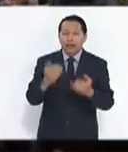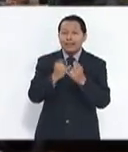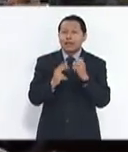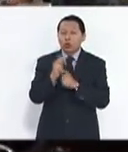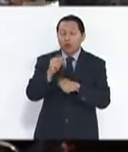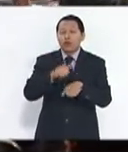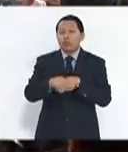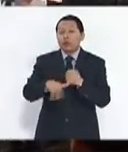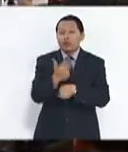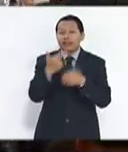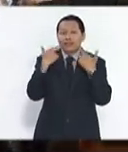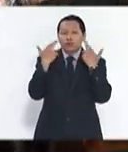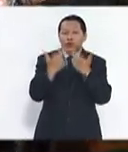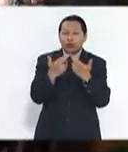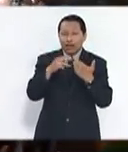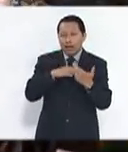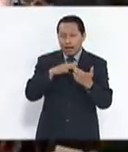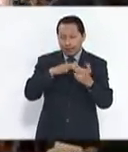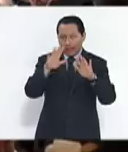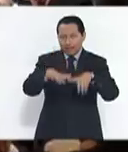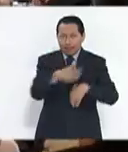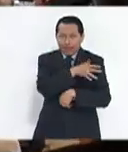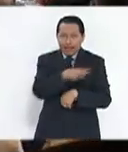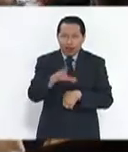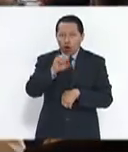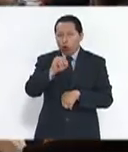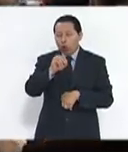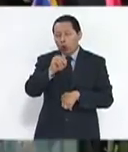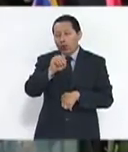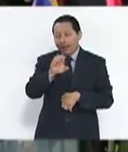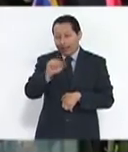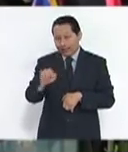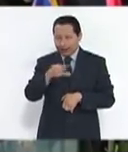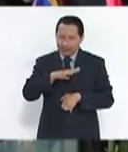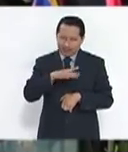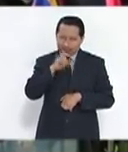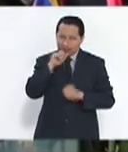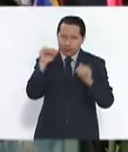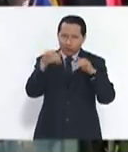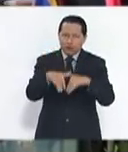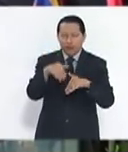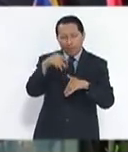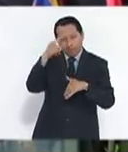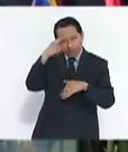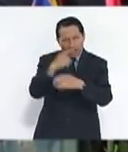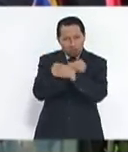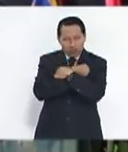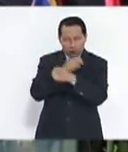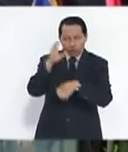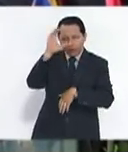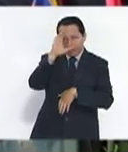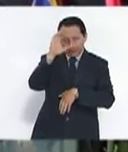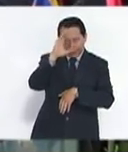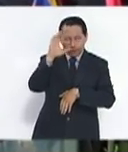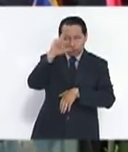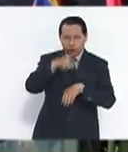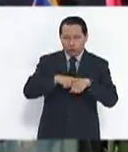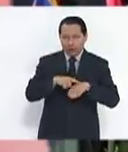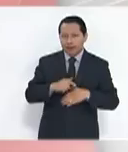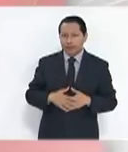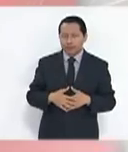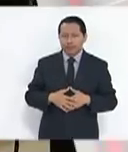Inauguran la 13ª reunión de la Asamblea General de la Organización de Estados Iberoamericanos para la Educación, la Ciencia y la Cultura.